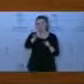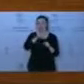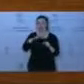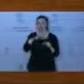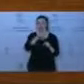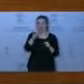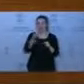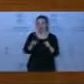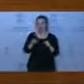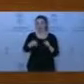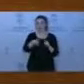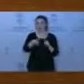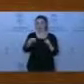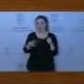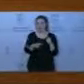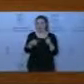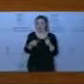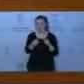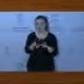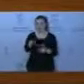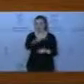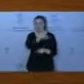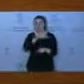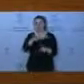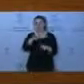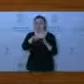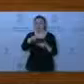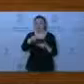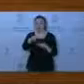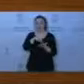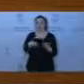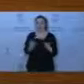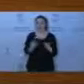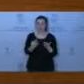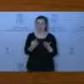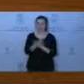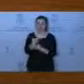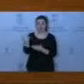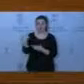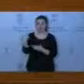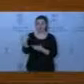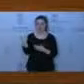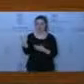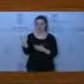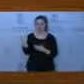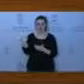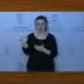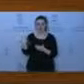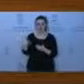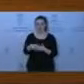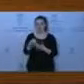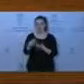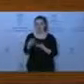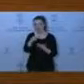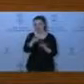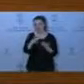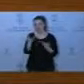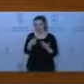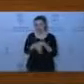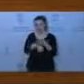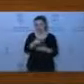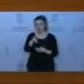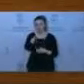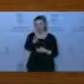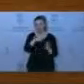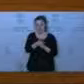Y termino, señoría, leyendo lo que hace unos días leía en un medio, que gestionar mal es grave,